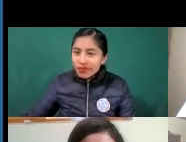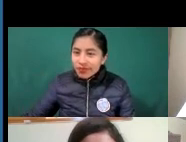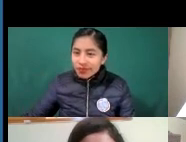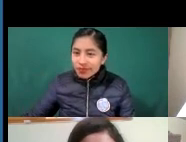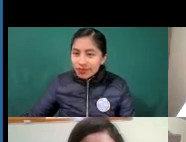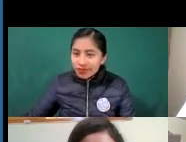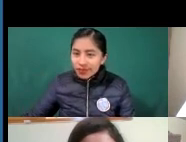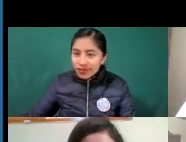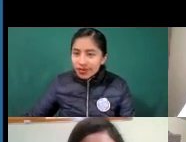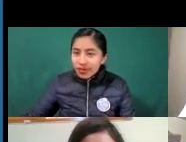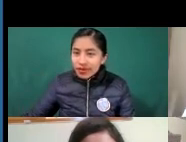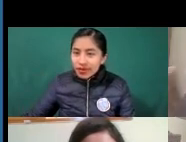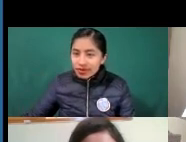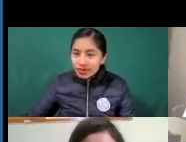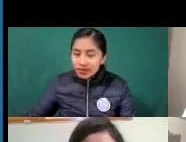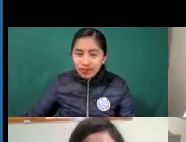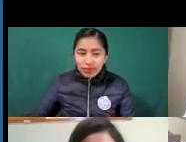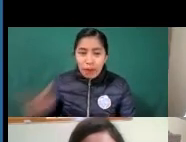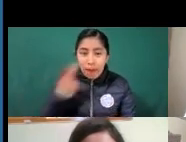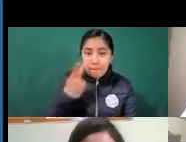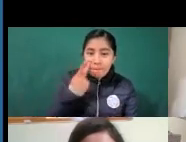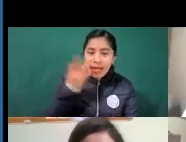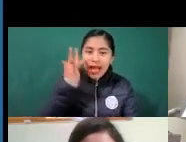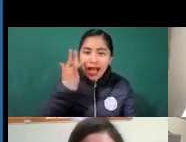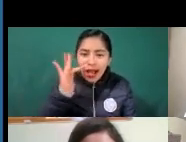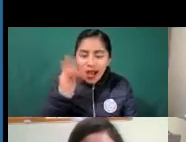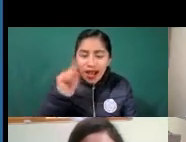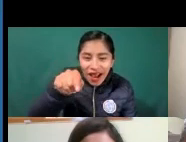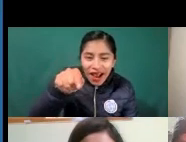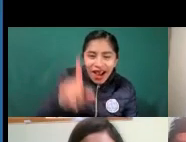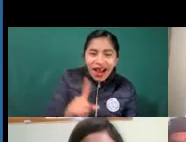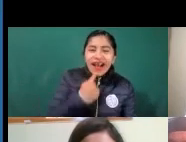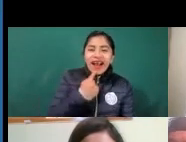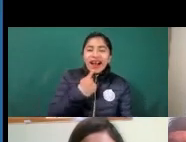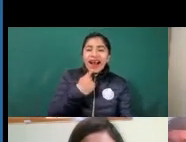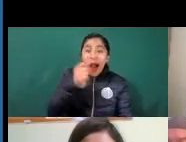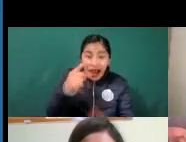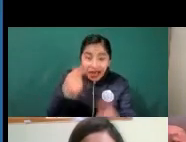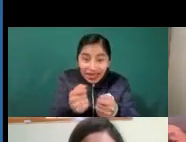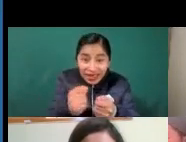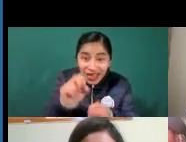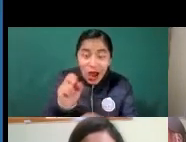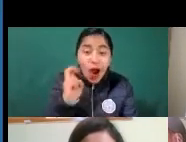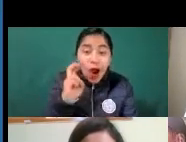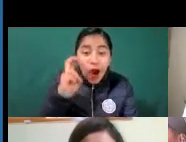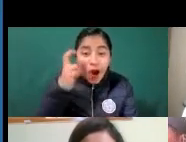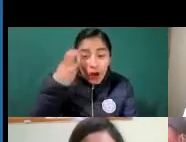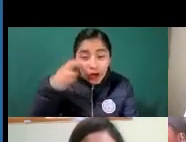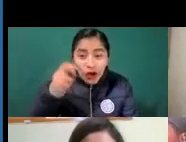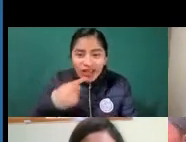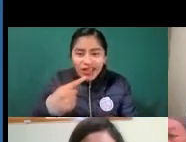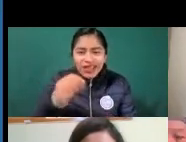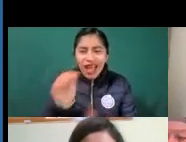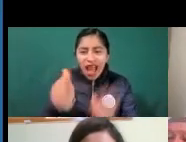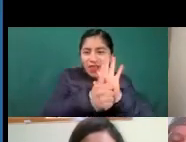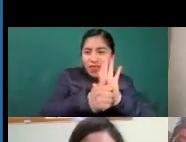Vamos a ver. Bueno, vamos a hacer esta como pruebita, ¿verdad? Y a la siguiente. Muy bien, señor Gloria dice que es en el artículo